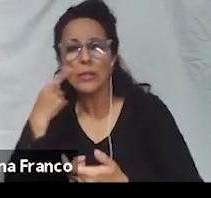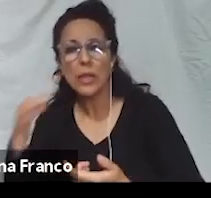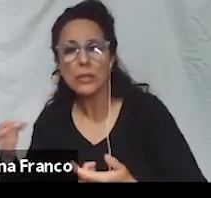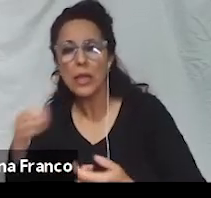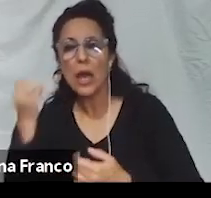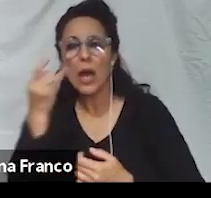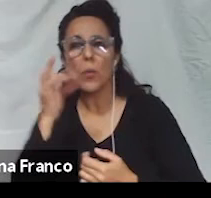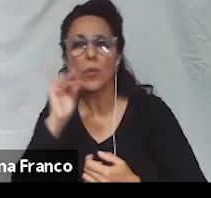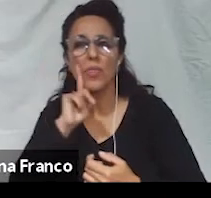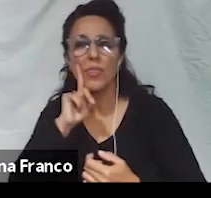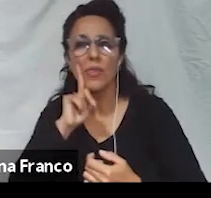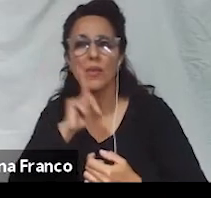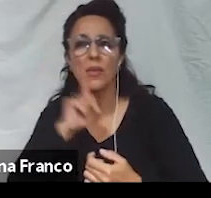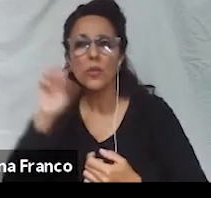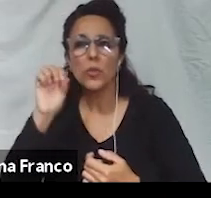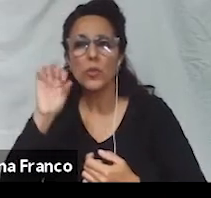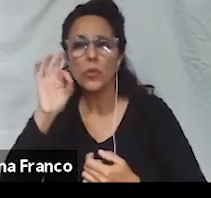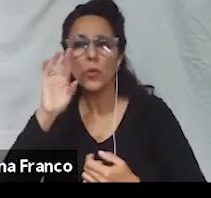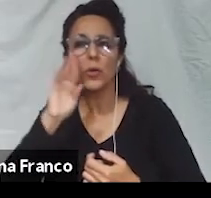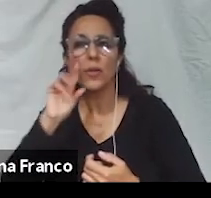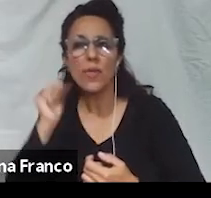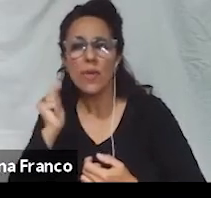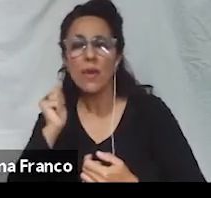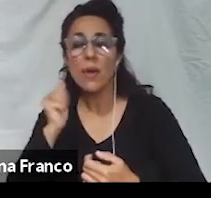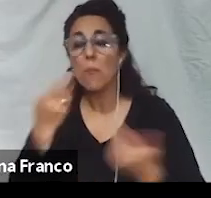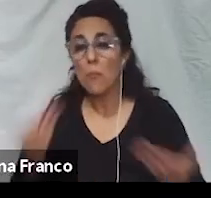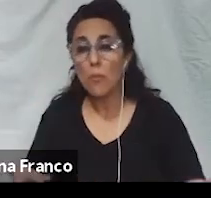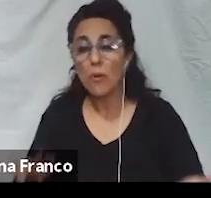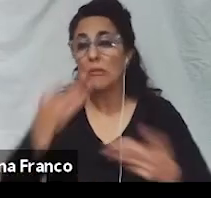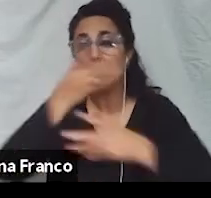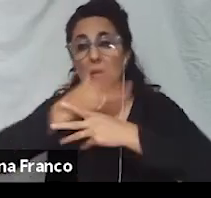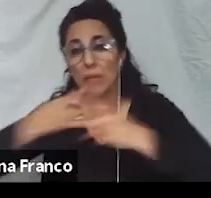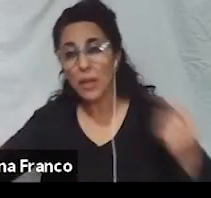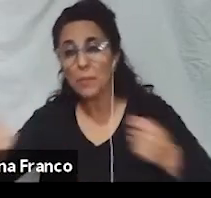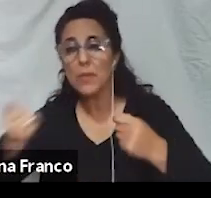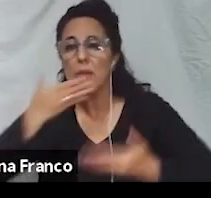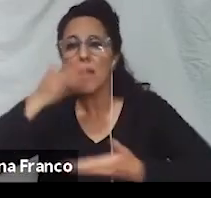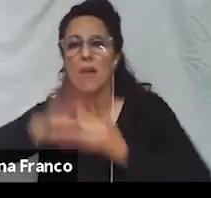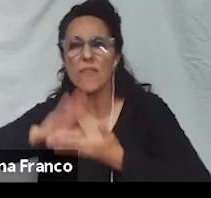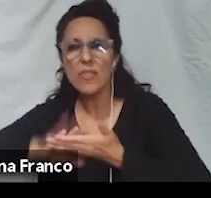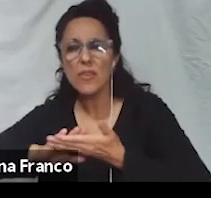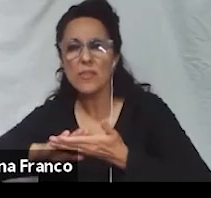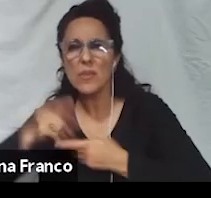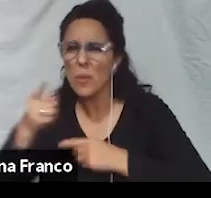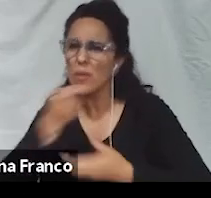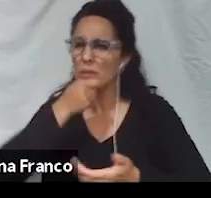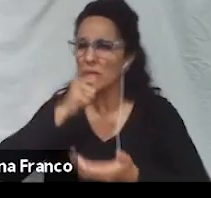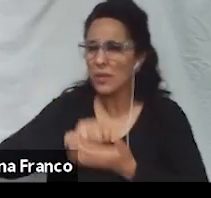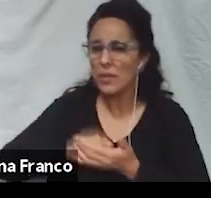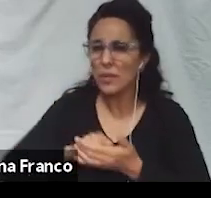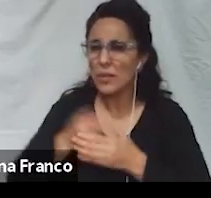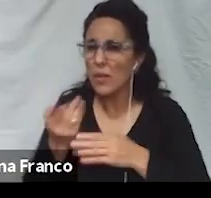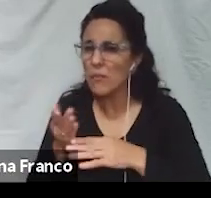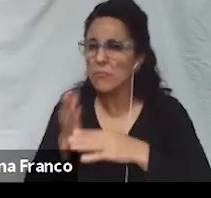más rápido, voy anotando todos los errores y digo, bueno, después hago la evidencia. Y cuando tengo que hacer el